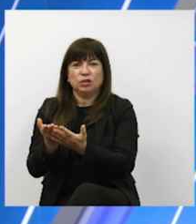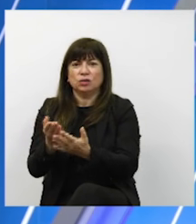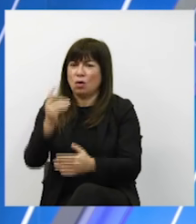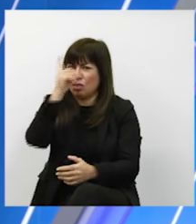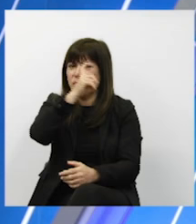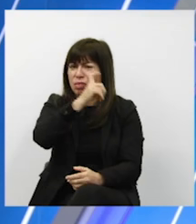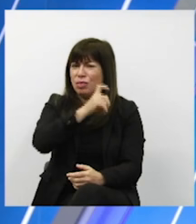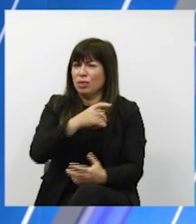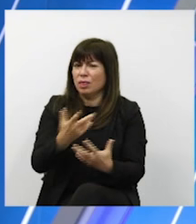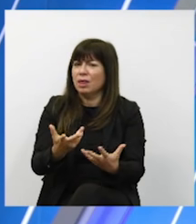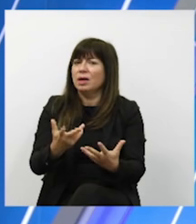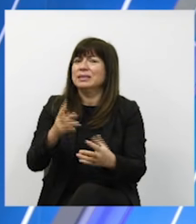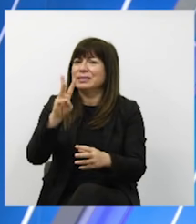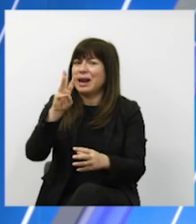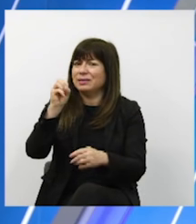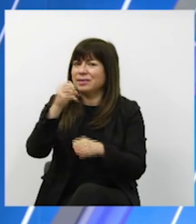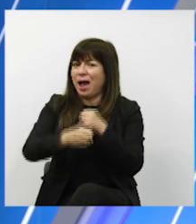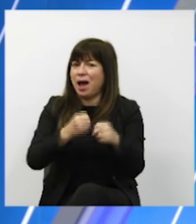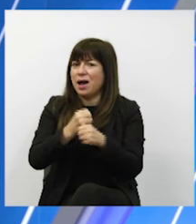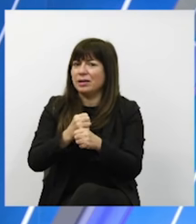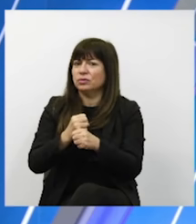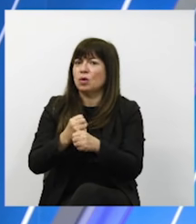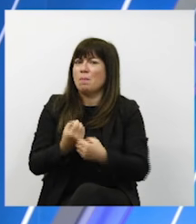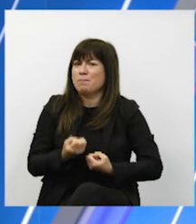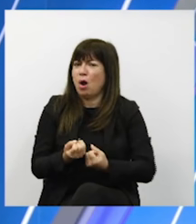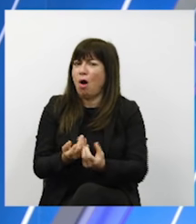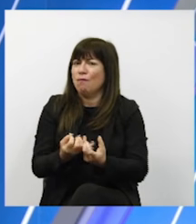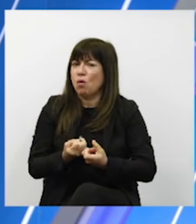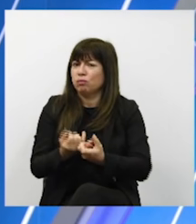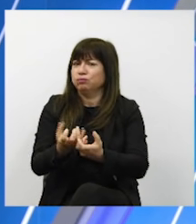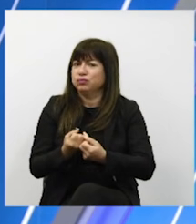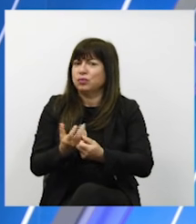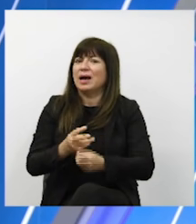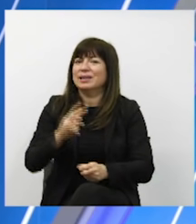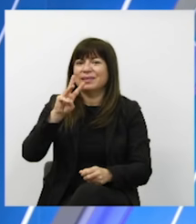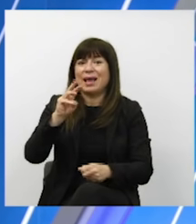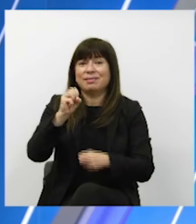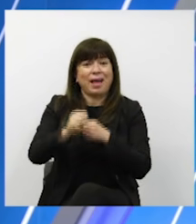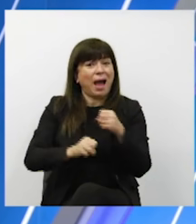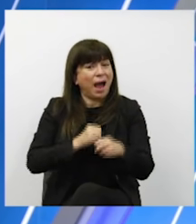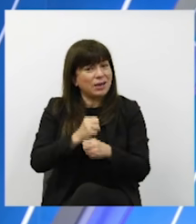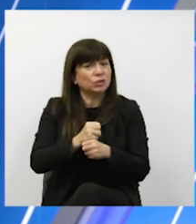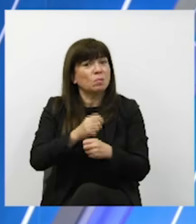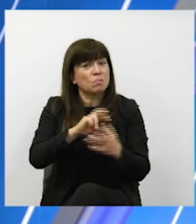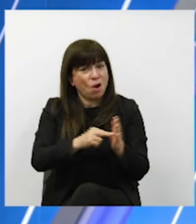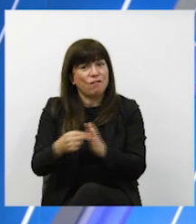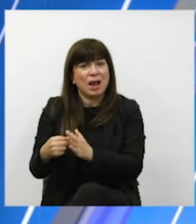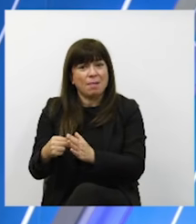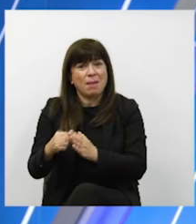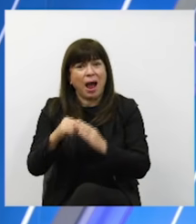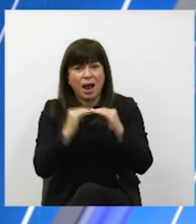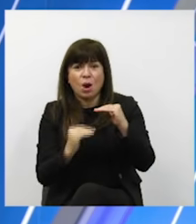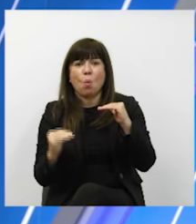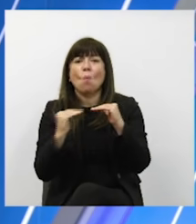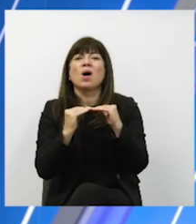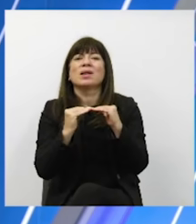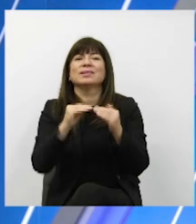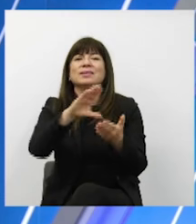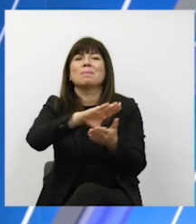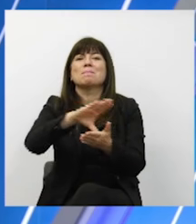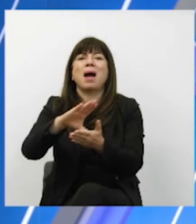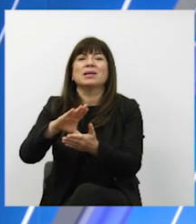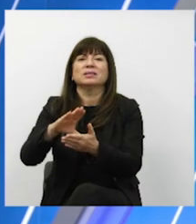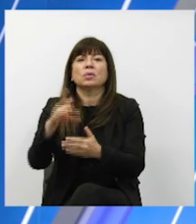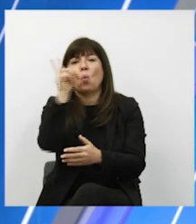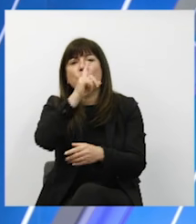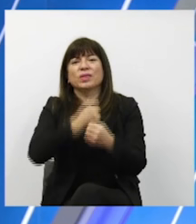30 años y ha provocado grandes problemas en la equidad en Estados Unidos. Se ve que estos trabajadores no han subido mucho su sueldo